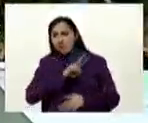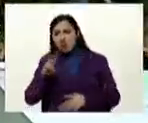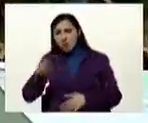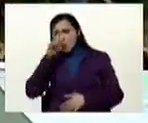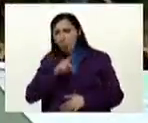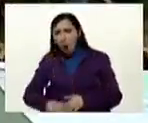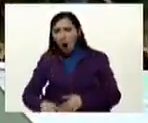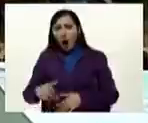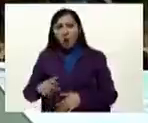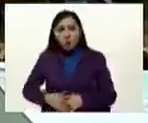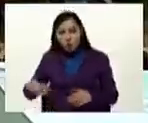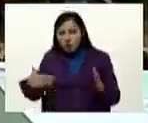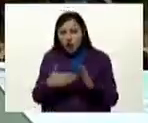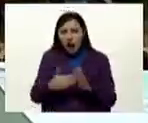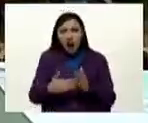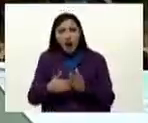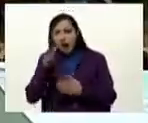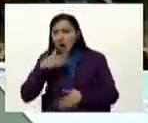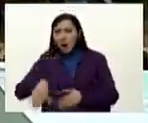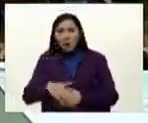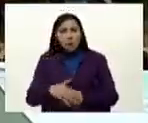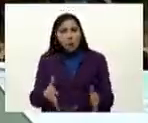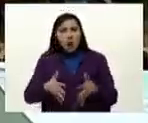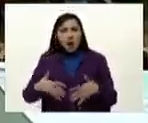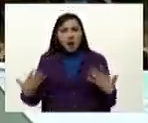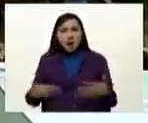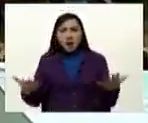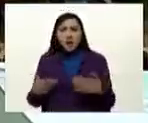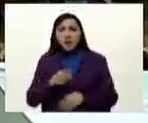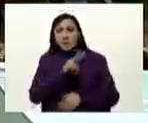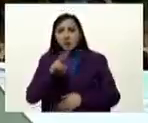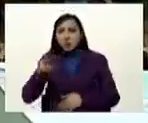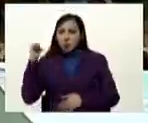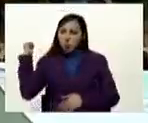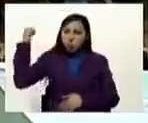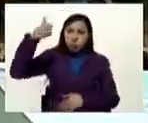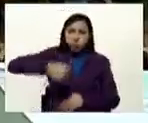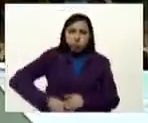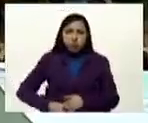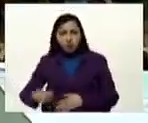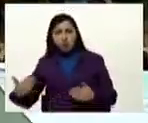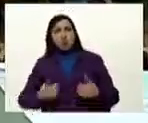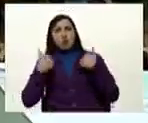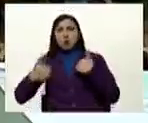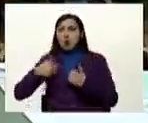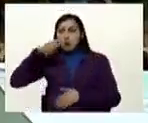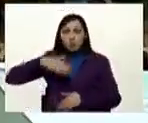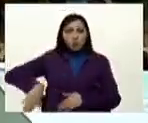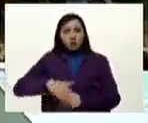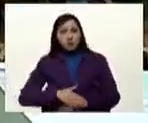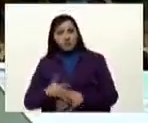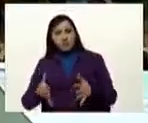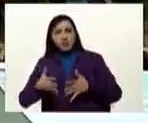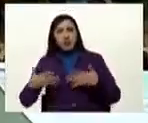de sabotaje al país? ¿Qué han ganado en 22 años saboteándole la vida a los venezolanos? ¿Qué han ganado?